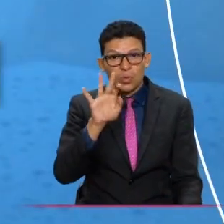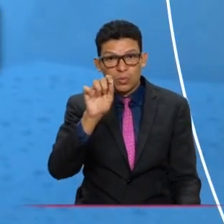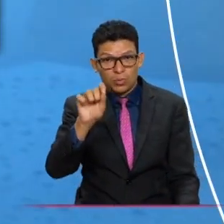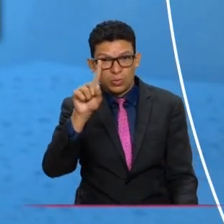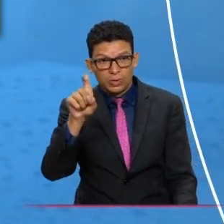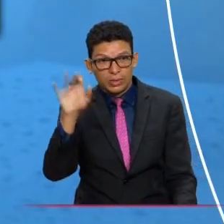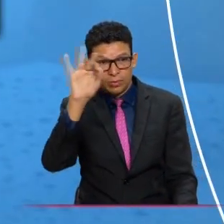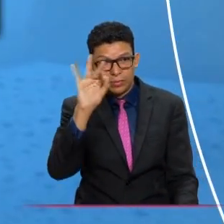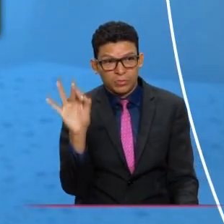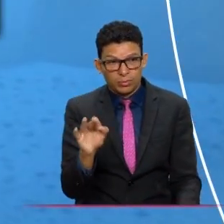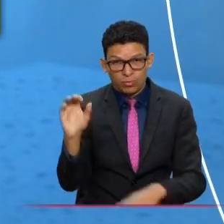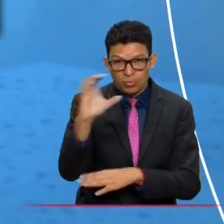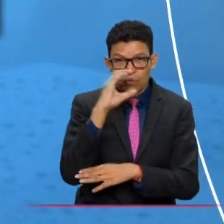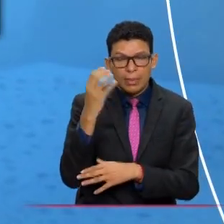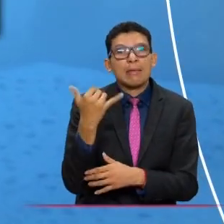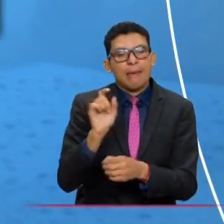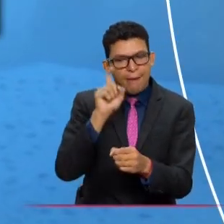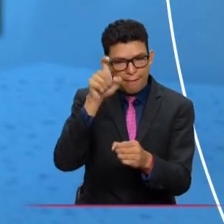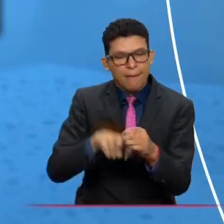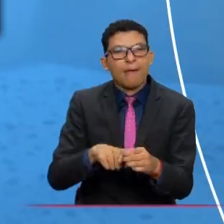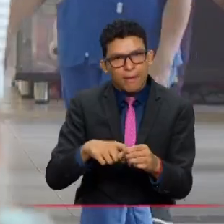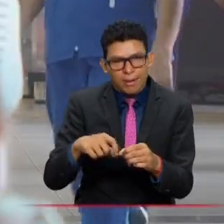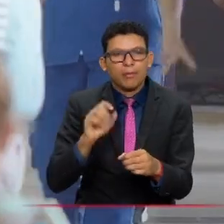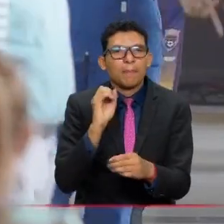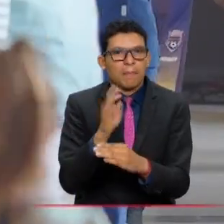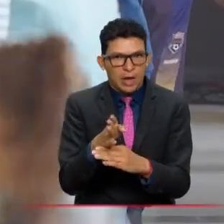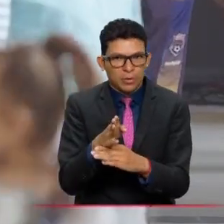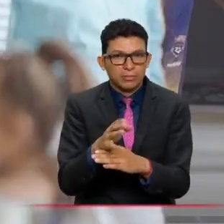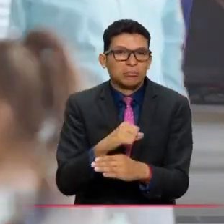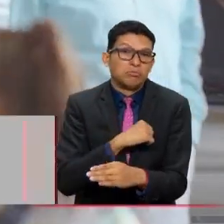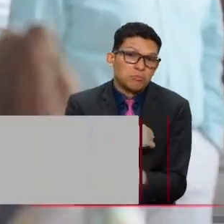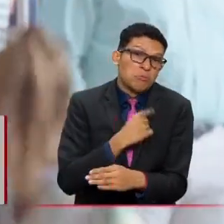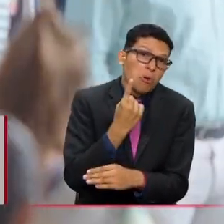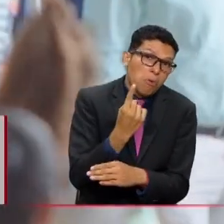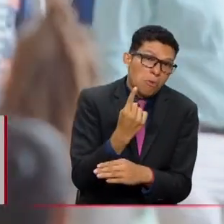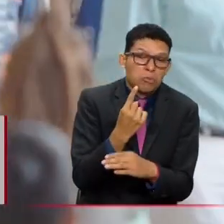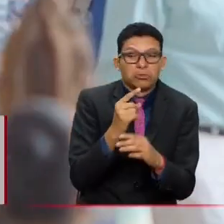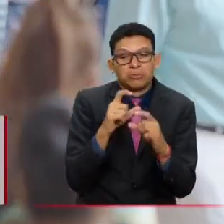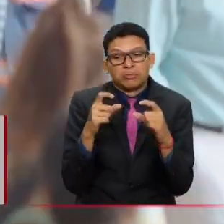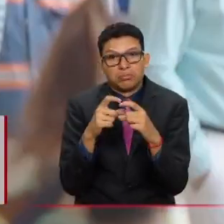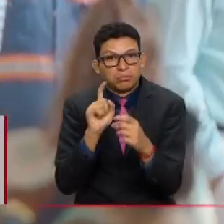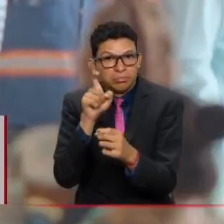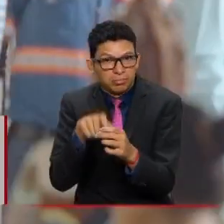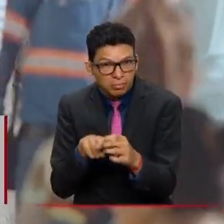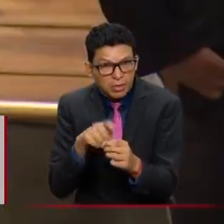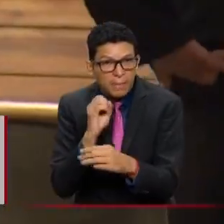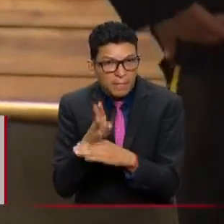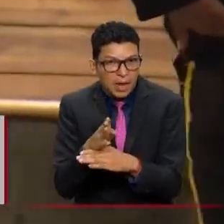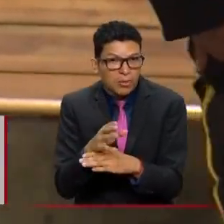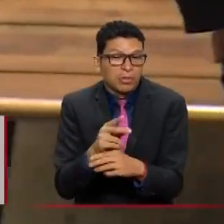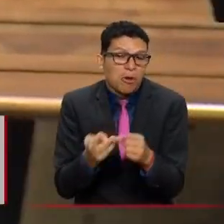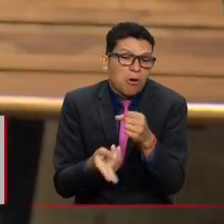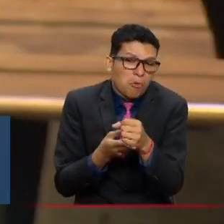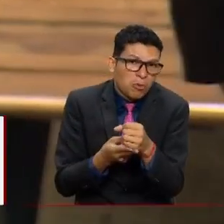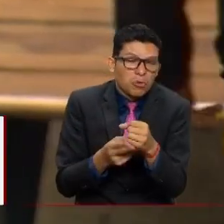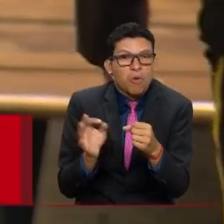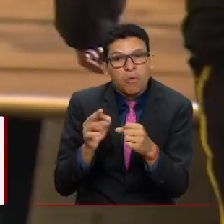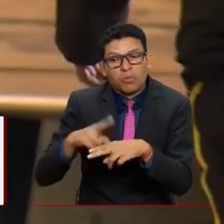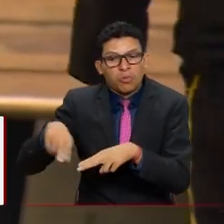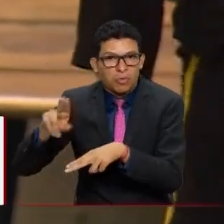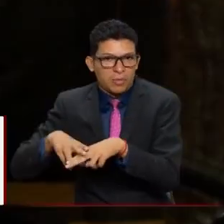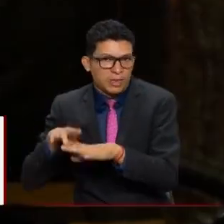de los colombianos están bancarizados, lo que significa que poseen al menos un producto, es decir, una cuenta de ahorros o